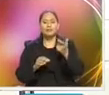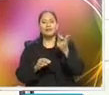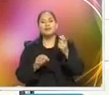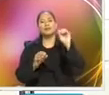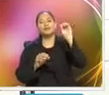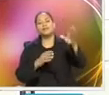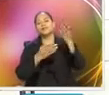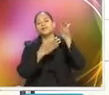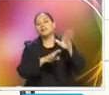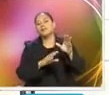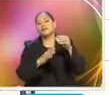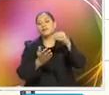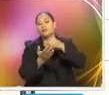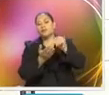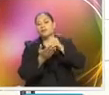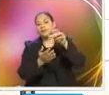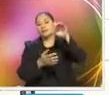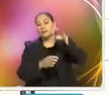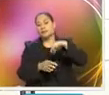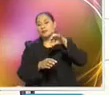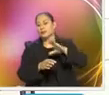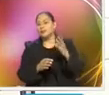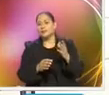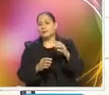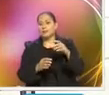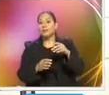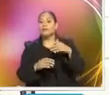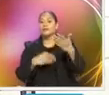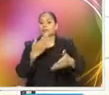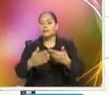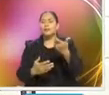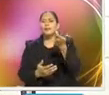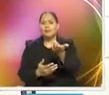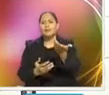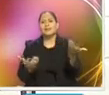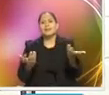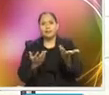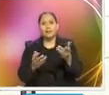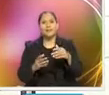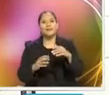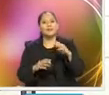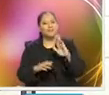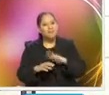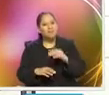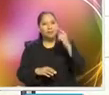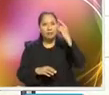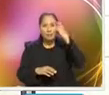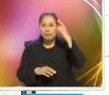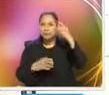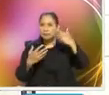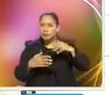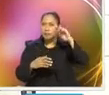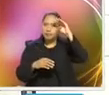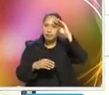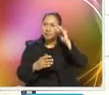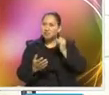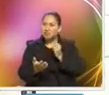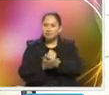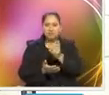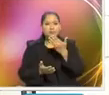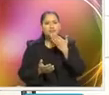una cuenta o en un cochinito, sino ¿qué hacemos más allá? O sea, hay que dar un paso más allá del cochinito. Hay que arriesgarnos un